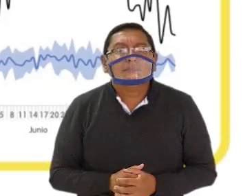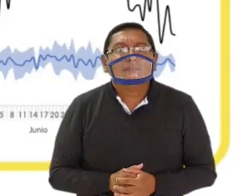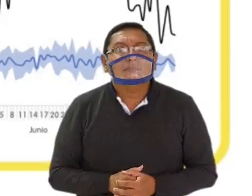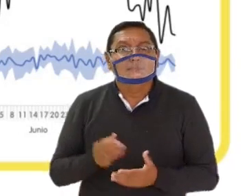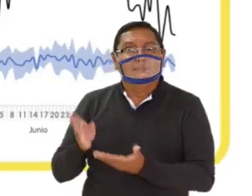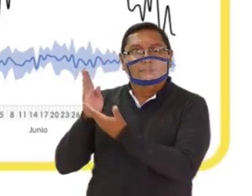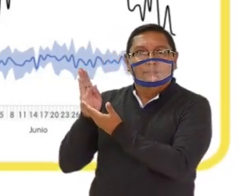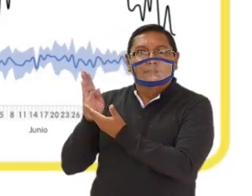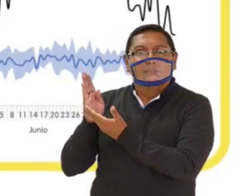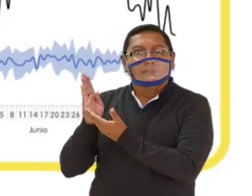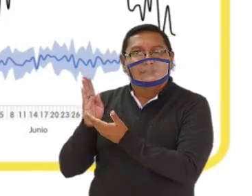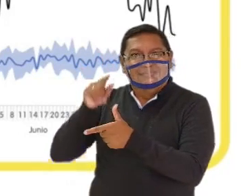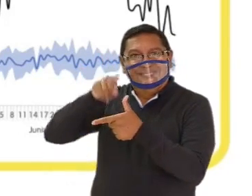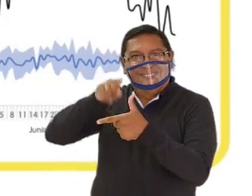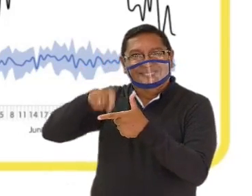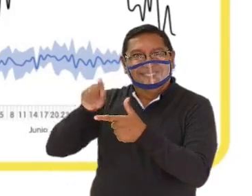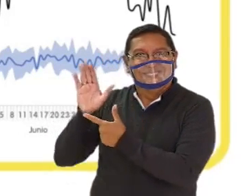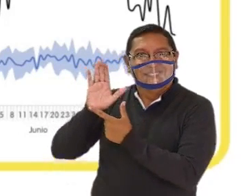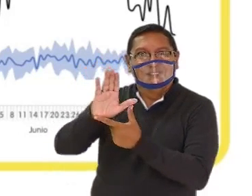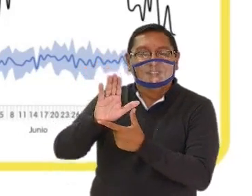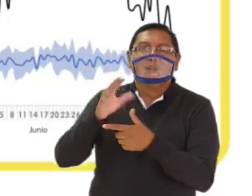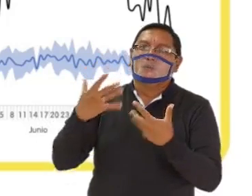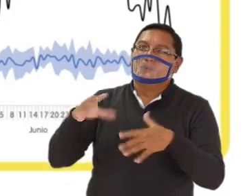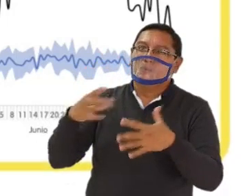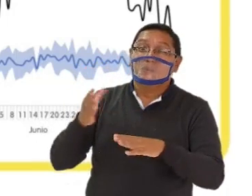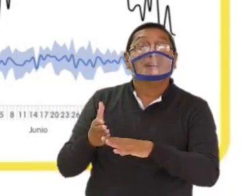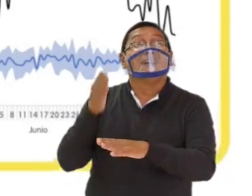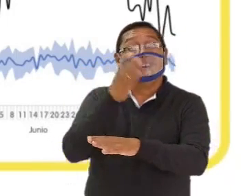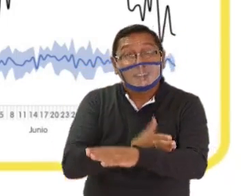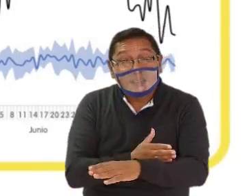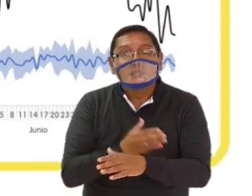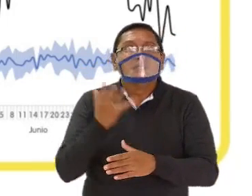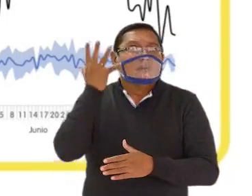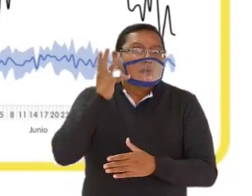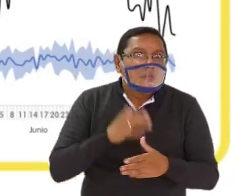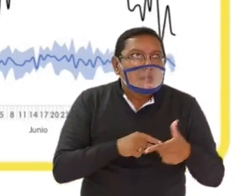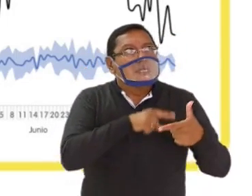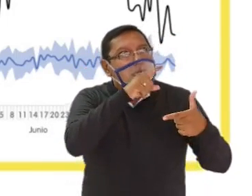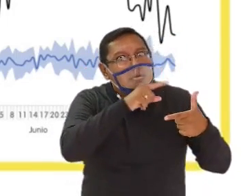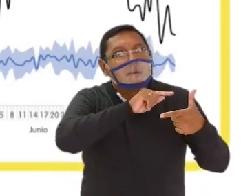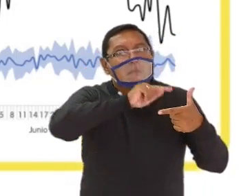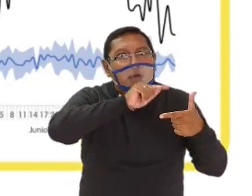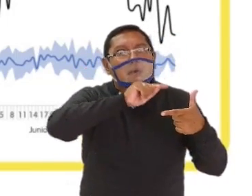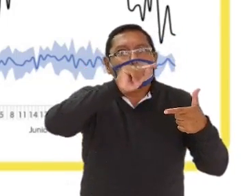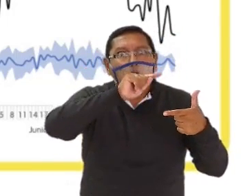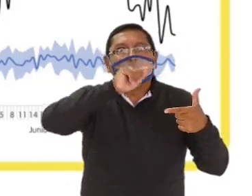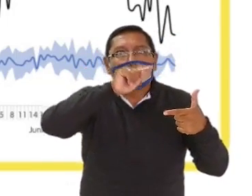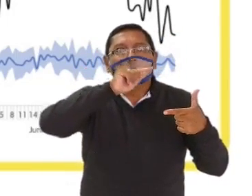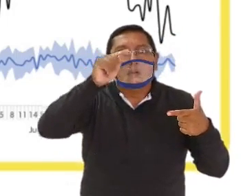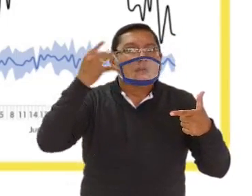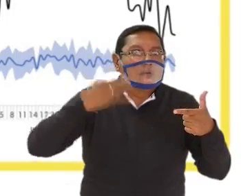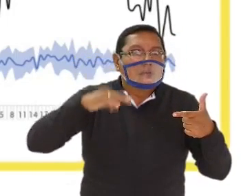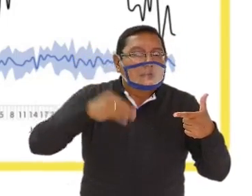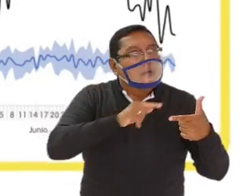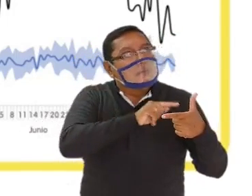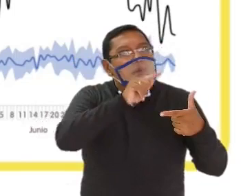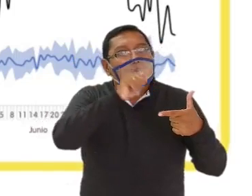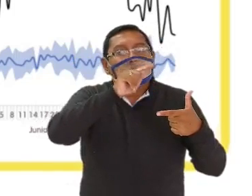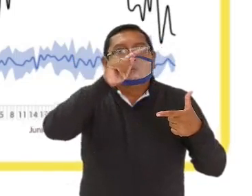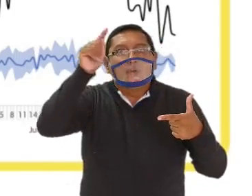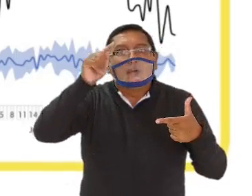Esta es quizás la gráfica que más veíamos durante el pico y a la cual más monitoreamos en este momento. Y es el exceso